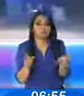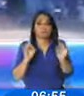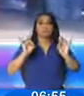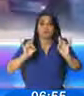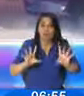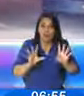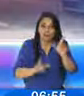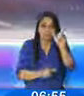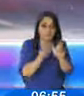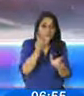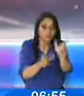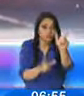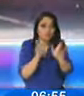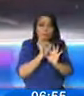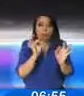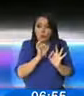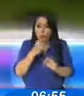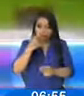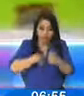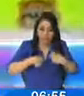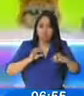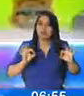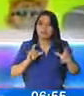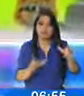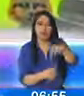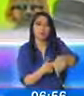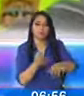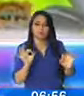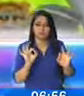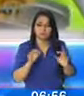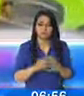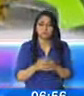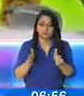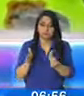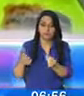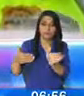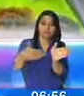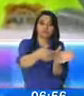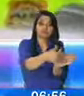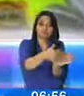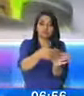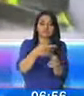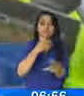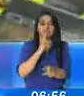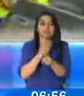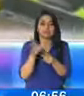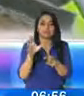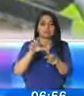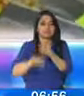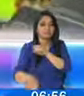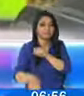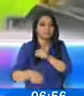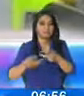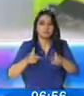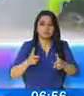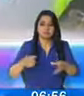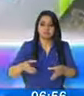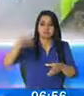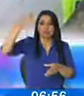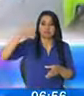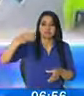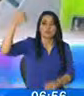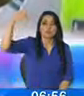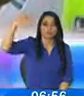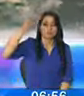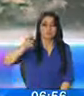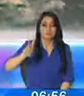afectó no cayó el el contenedor parte de la baranda de protección la se ha sido destruida el puente y un poste alumbrado eléctrico también ha